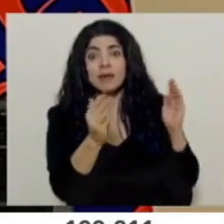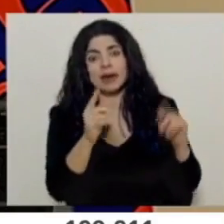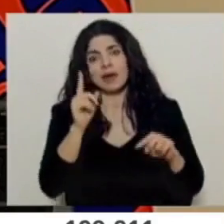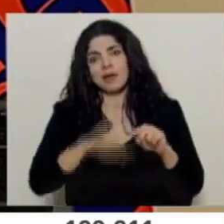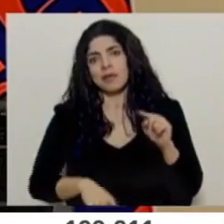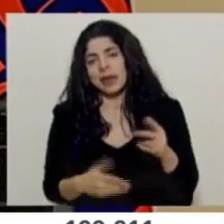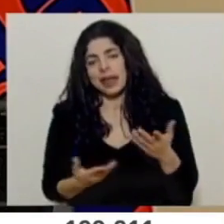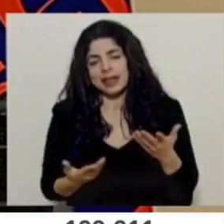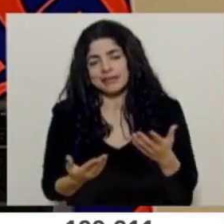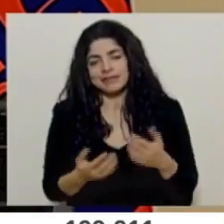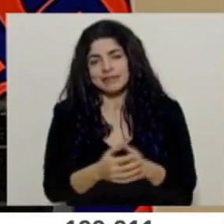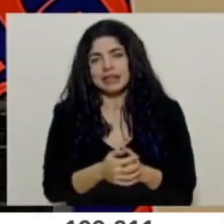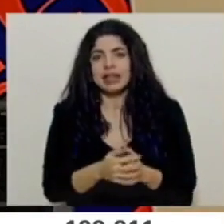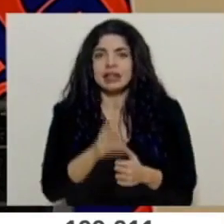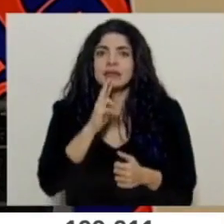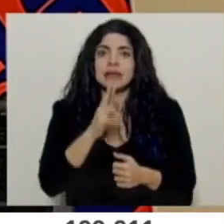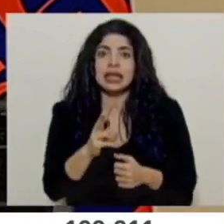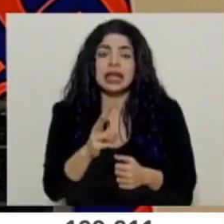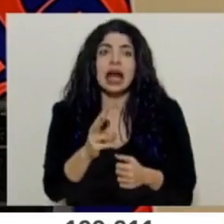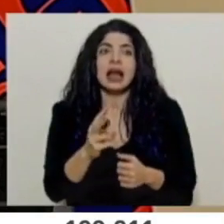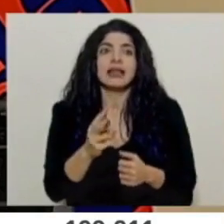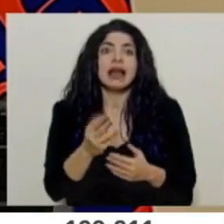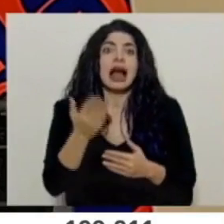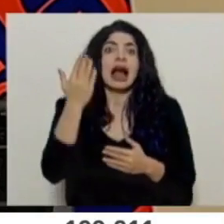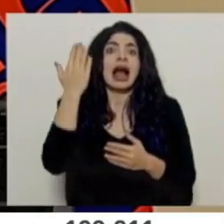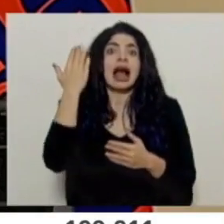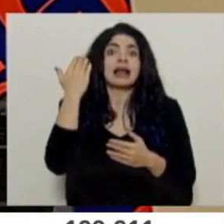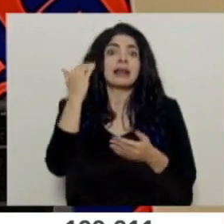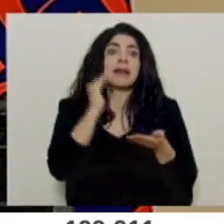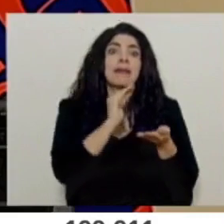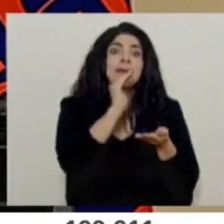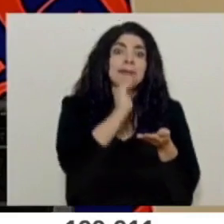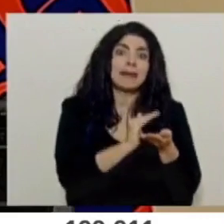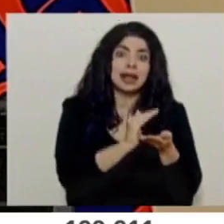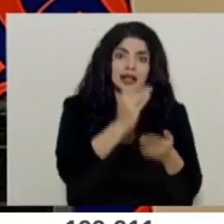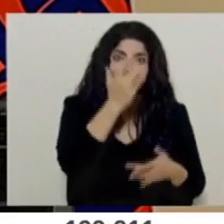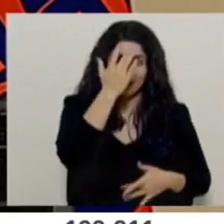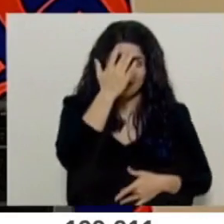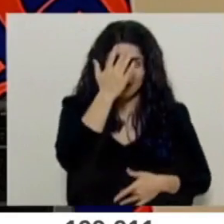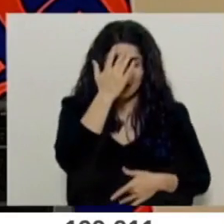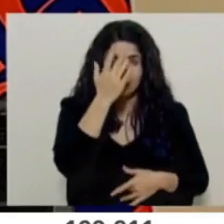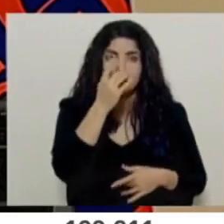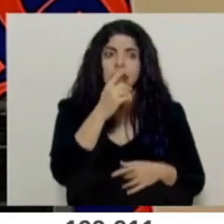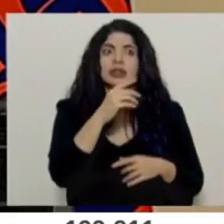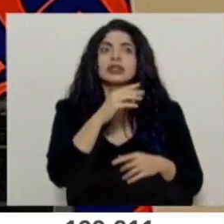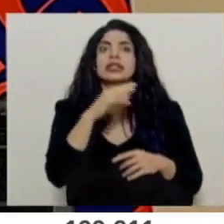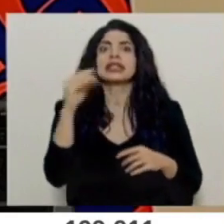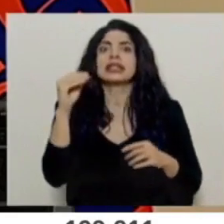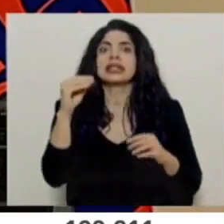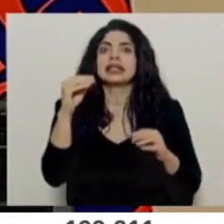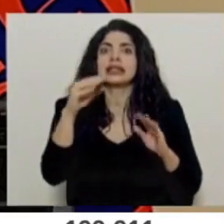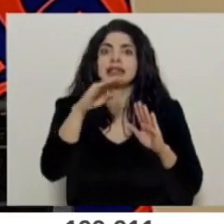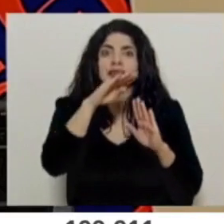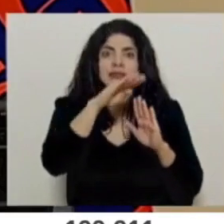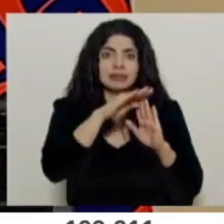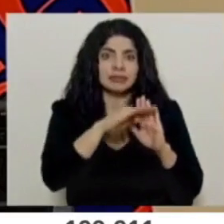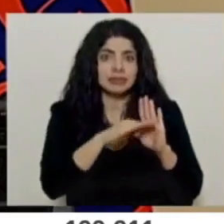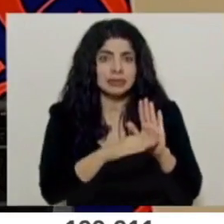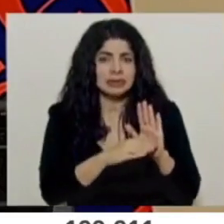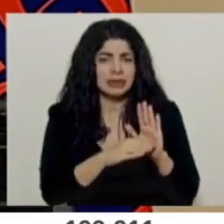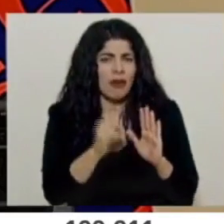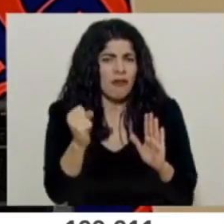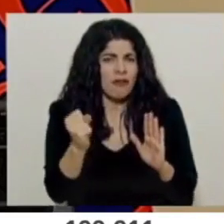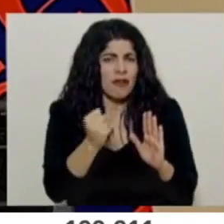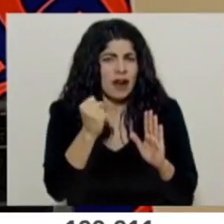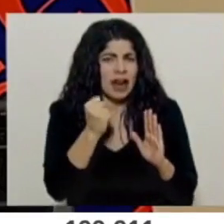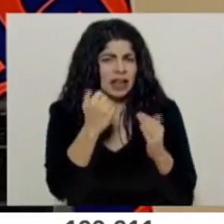cierto, podíamos tener menos casos y tuvimos unas medidas de contención muy